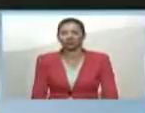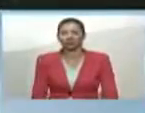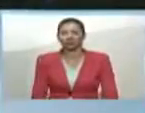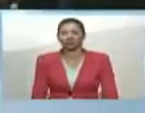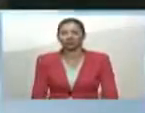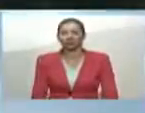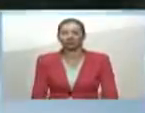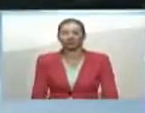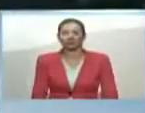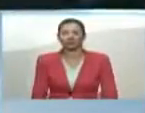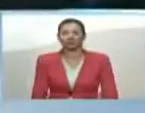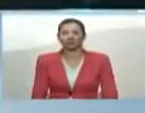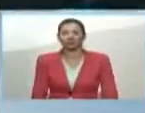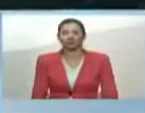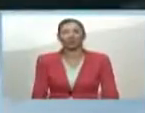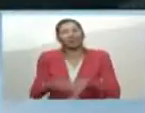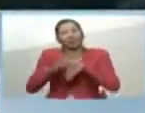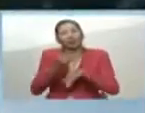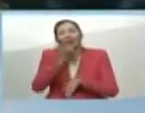Ángeli, perdón.